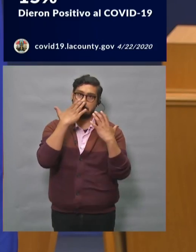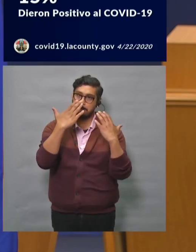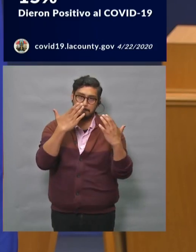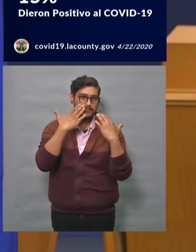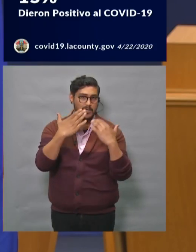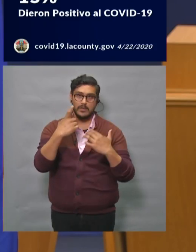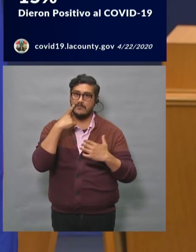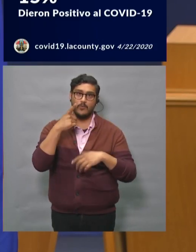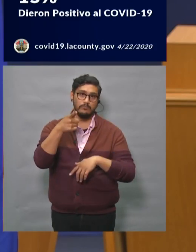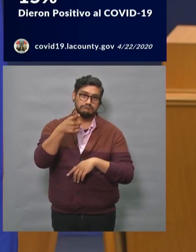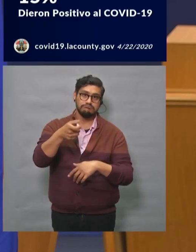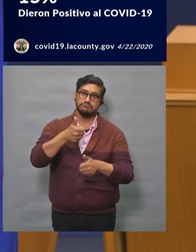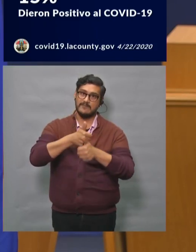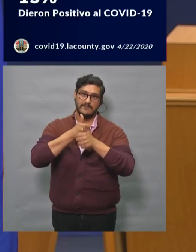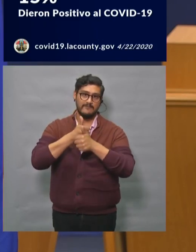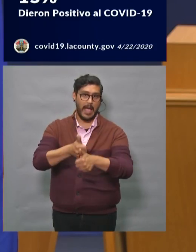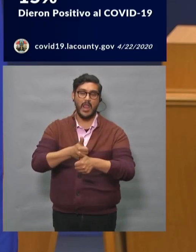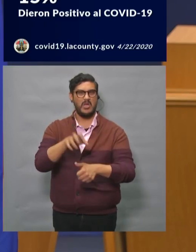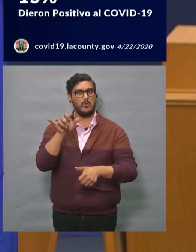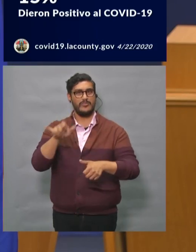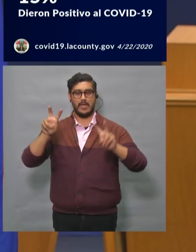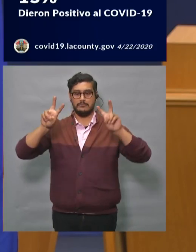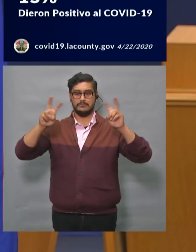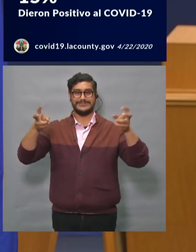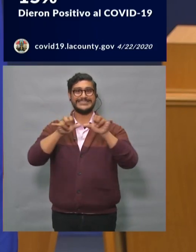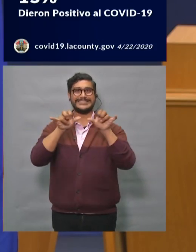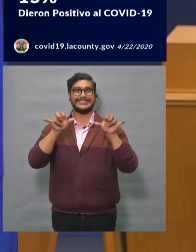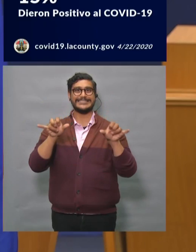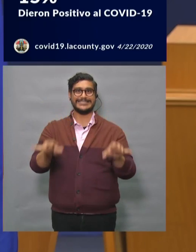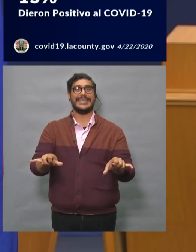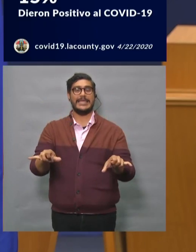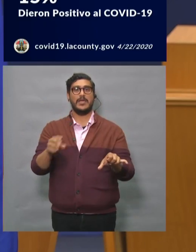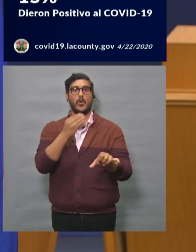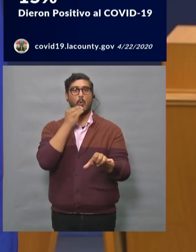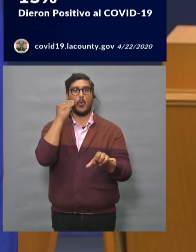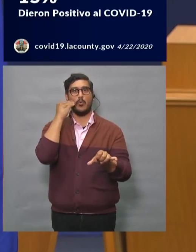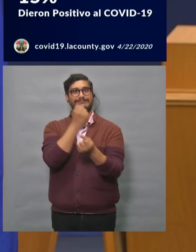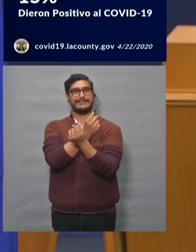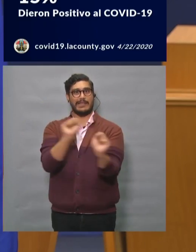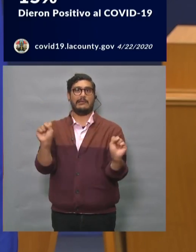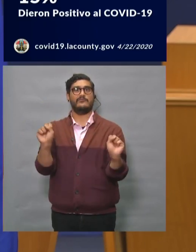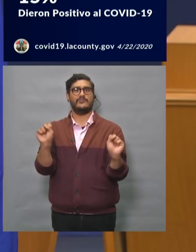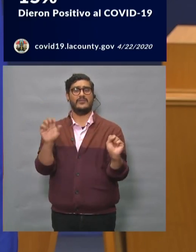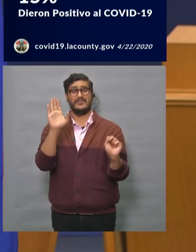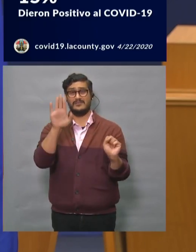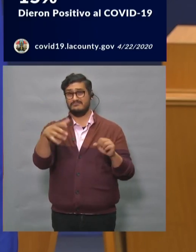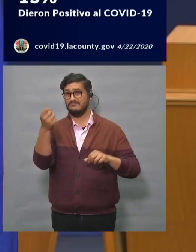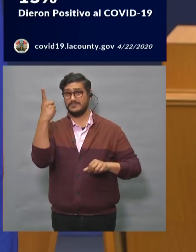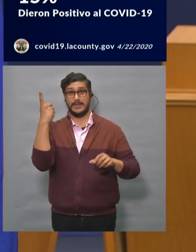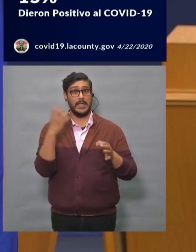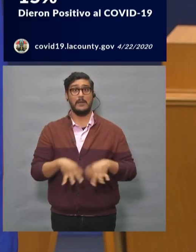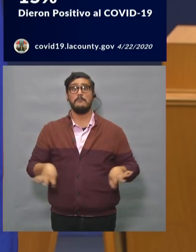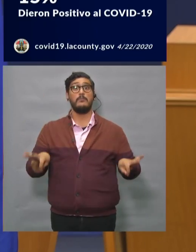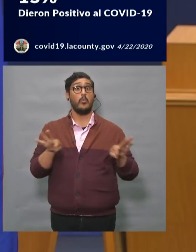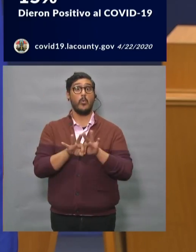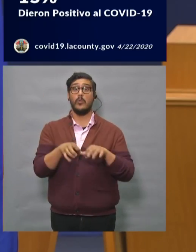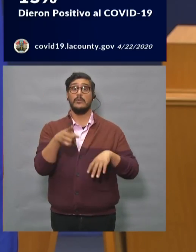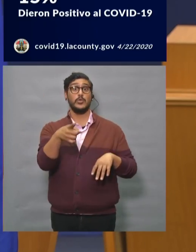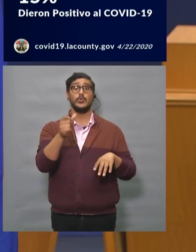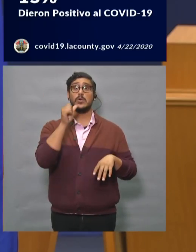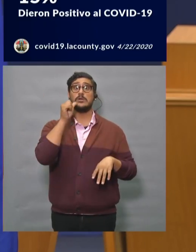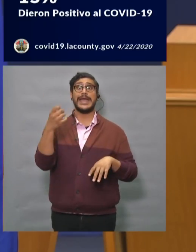continuar siguiendo nuestra orden más seguros en casa. Es muy importante que no nos congreguemos